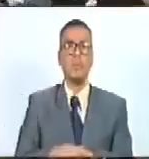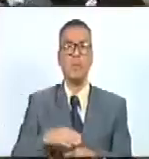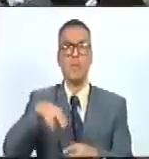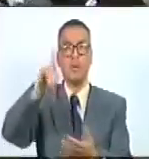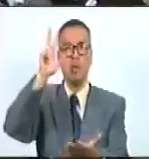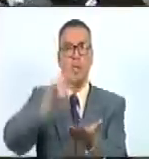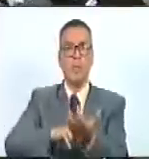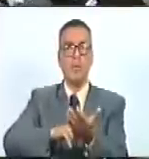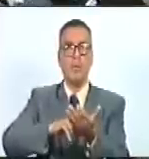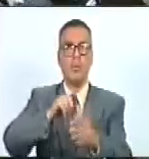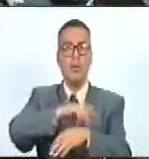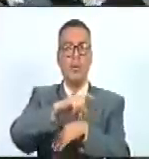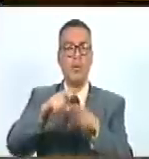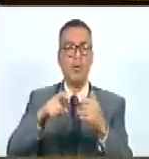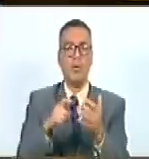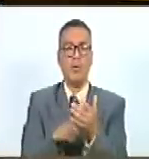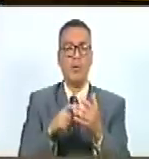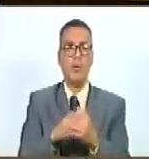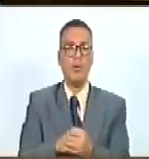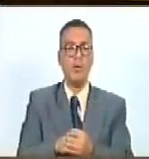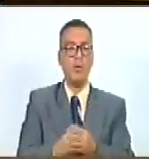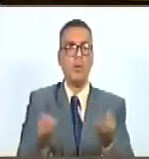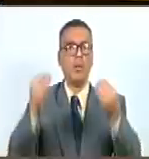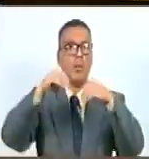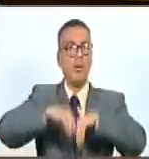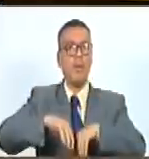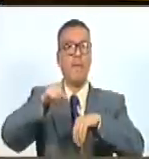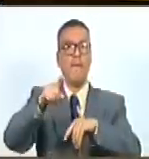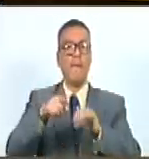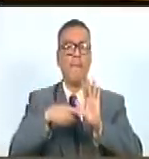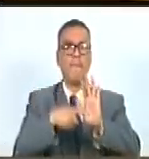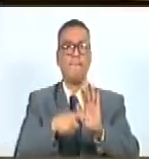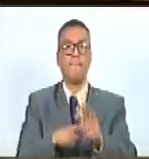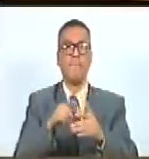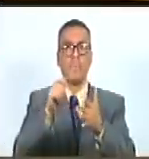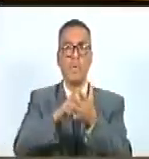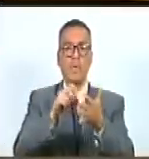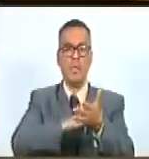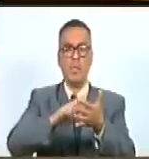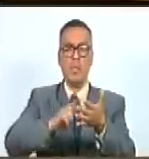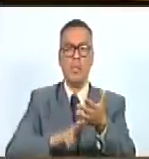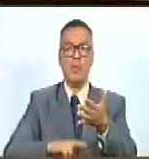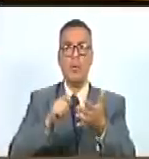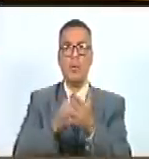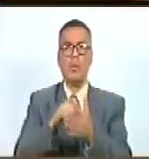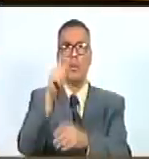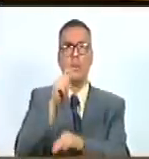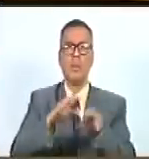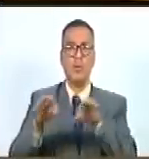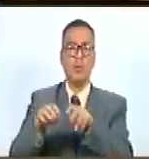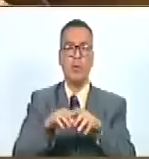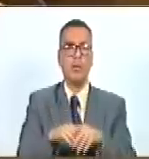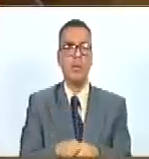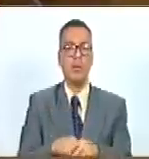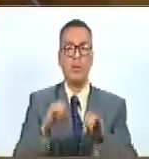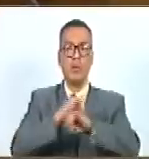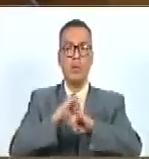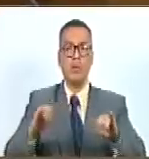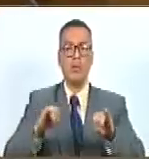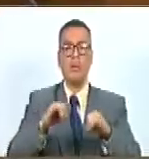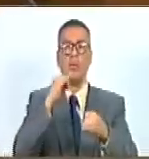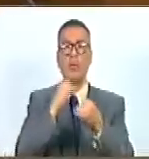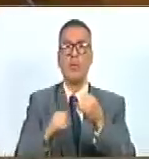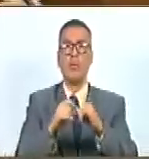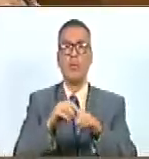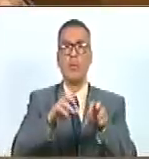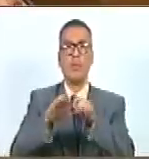aprobado por unanimidad el acuerdo presentado siguiente punto del orden del día ciudadana secretaria agotada la agenda